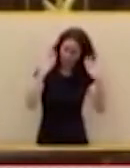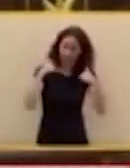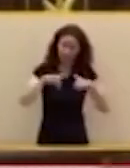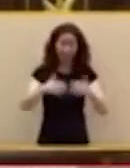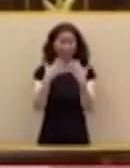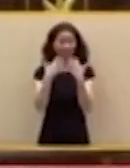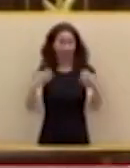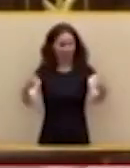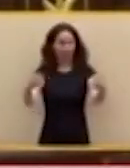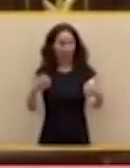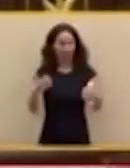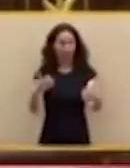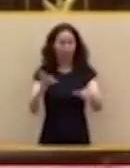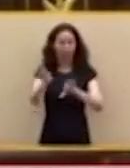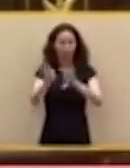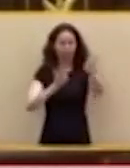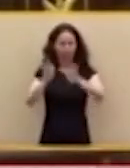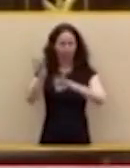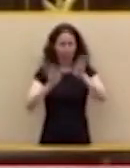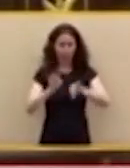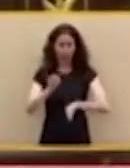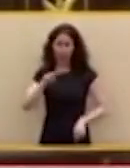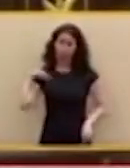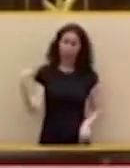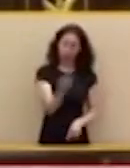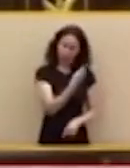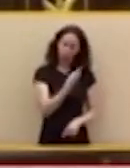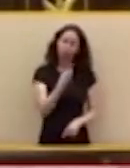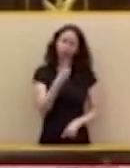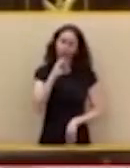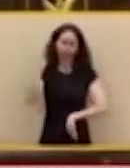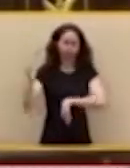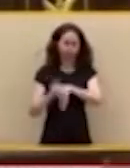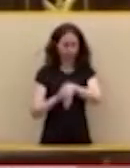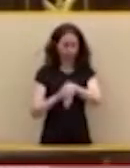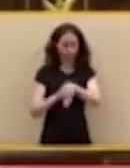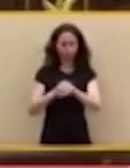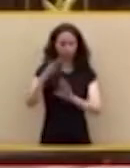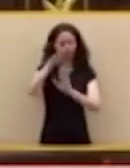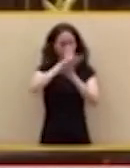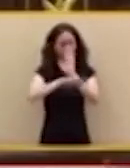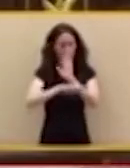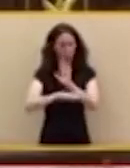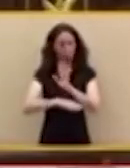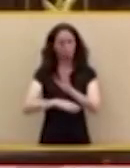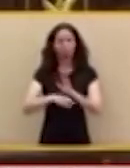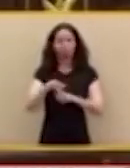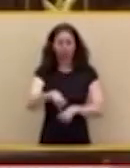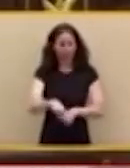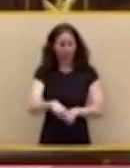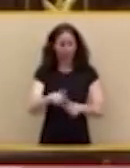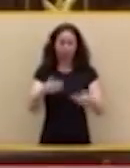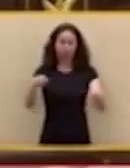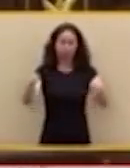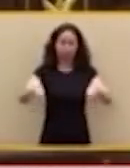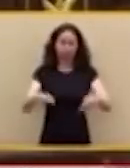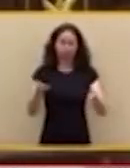bolsa. Sí, pero ahí no hubo corrupción, ¿eh? No, espérate, déjame terminar. Ya sé que vas a empezar a defender a tus cuates de aquí.